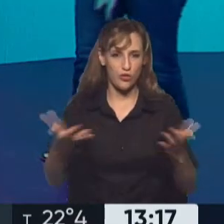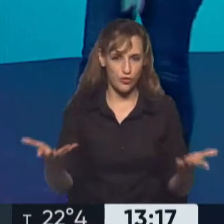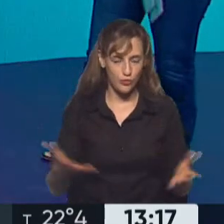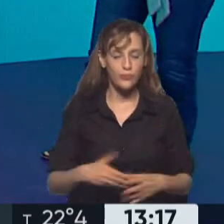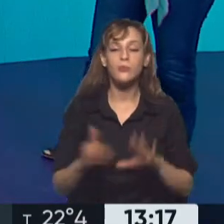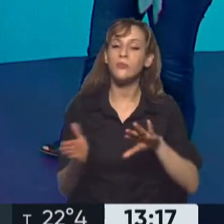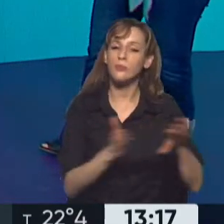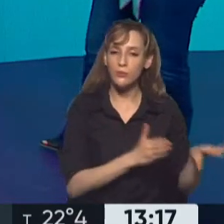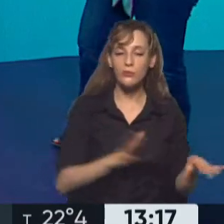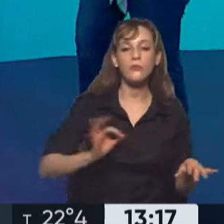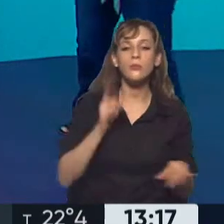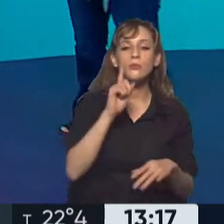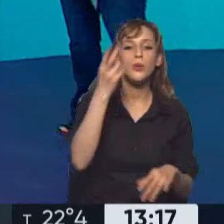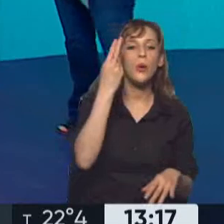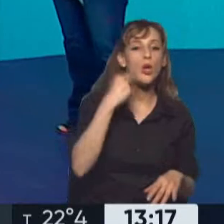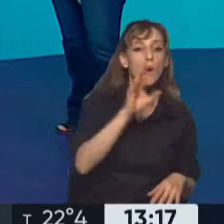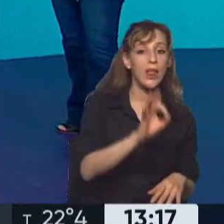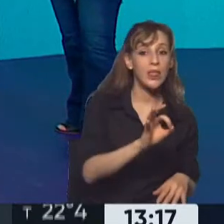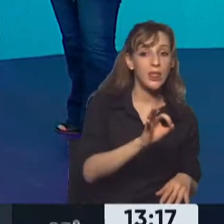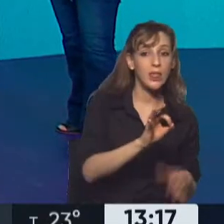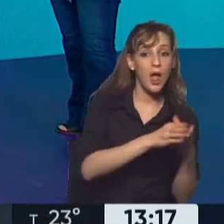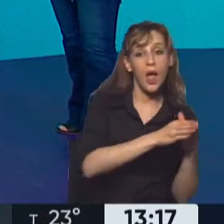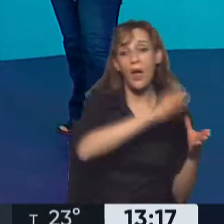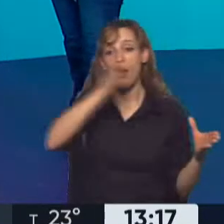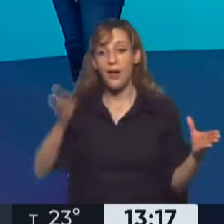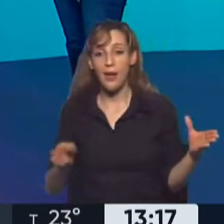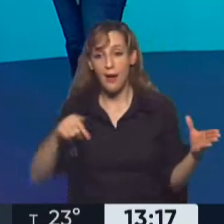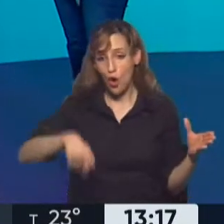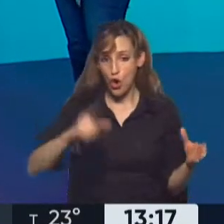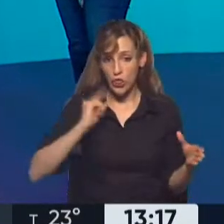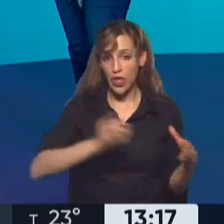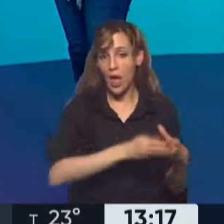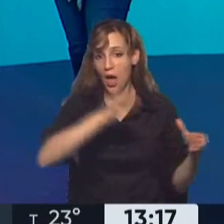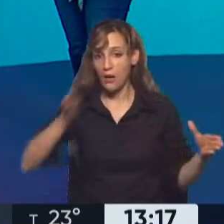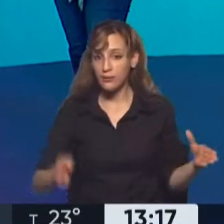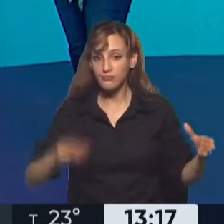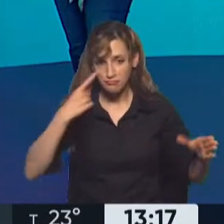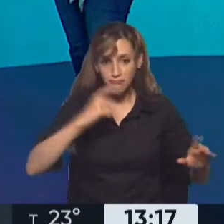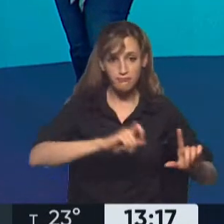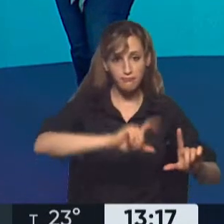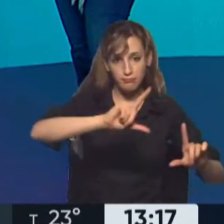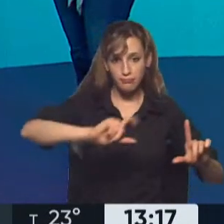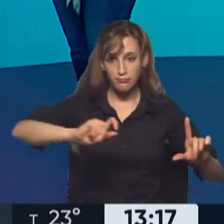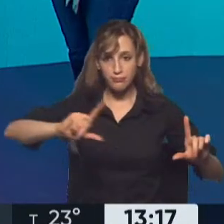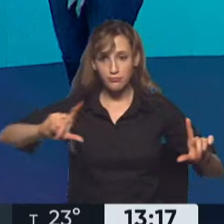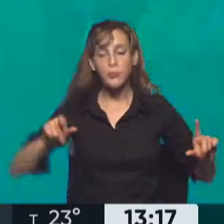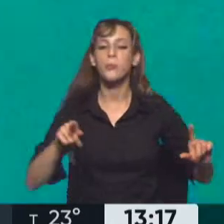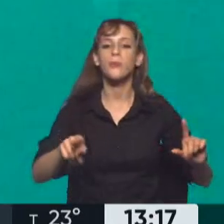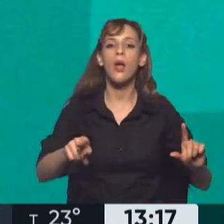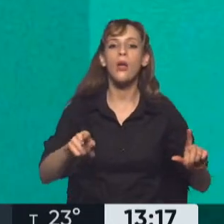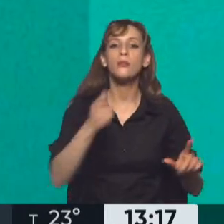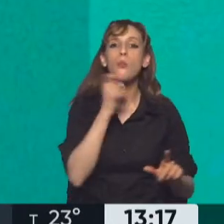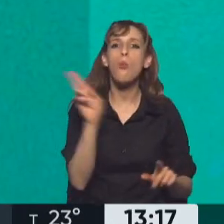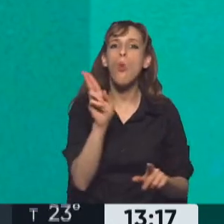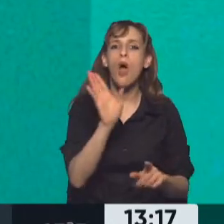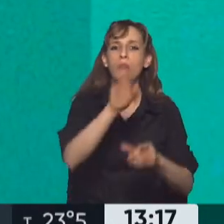acá tenemos entre 1990 y la actualidad, si mejoró, si empeoró la participación de las